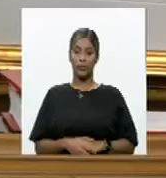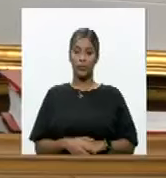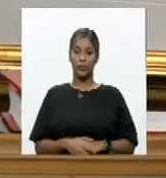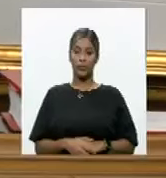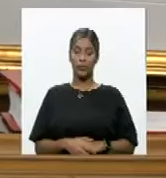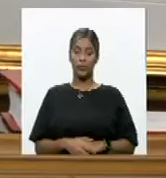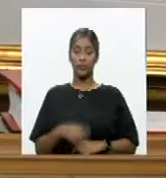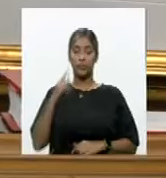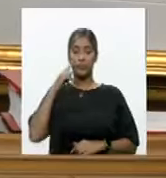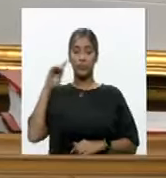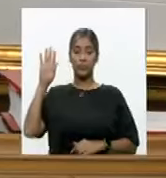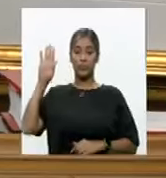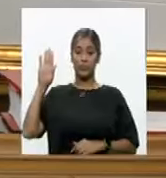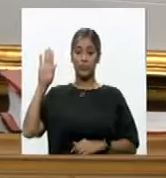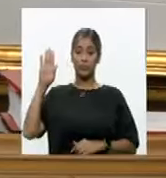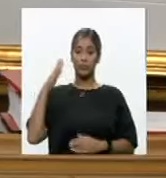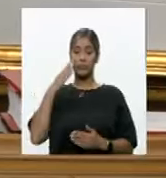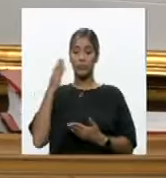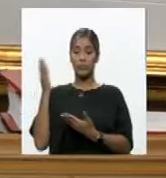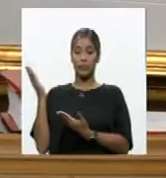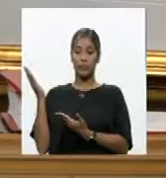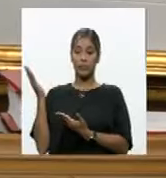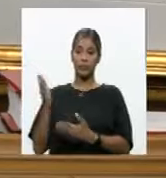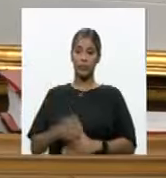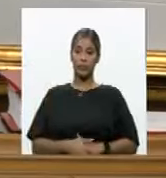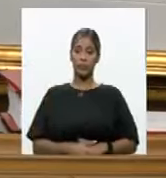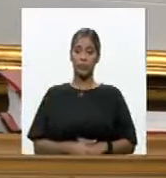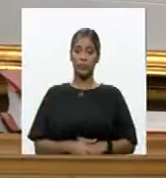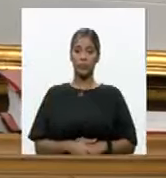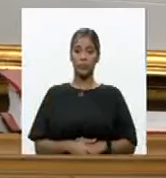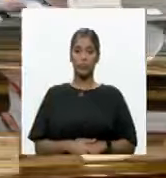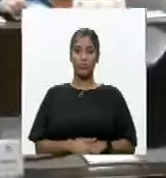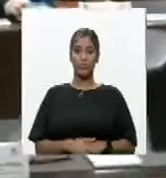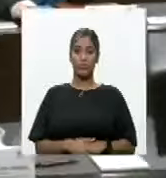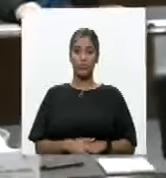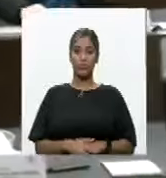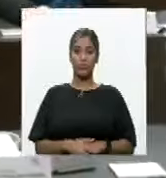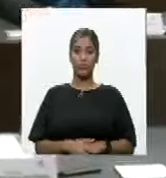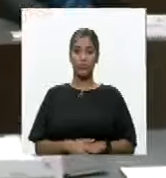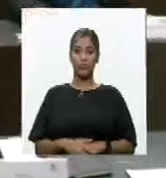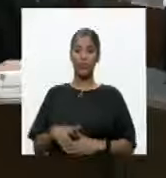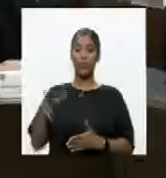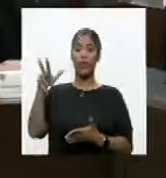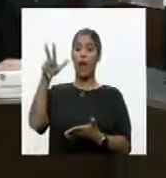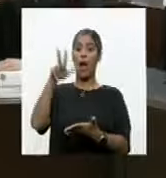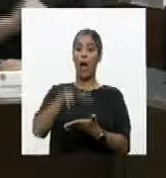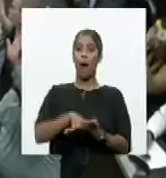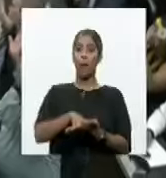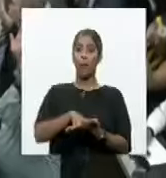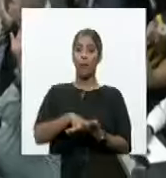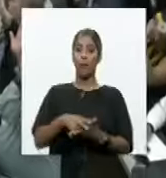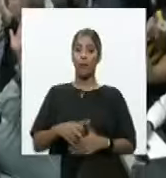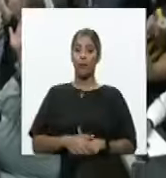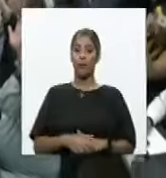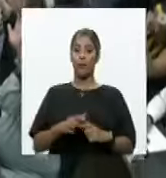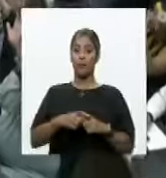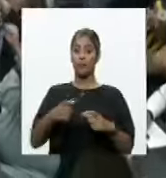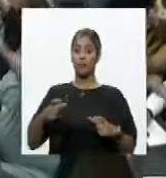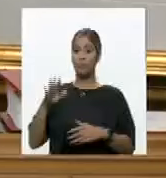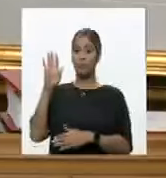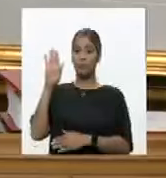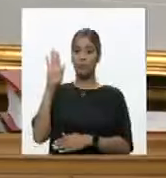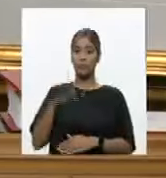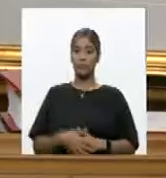República, sírvanse manifestarlo con la señal de costumbre. Queda aprobado por mayoría